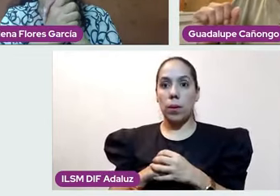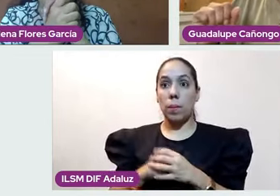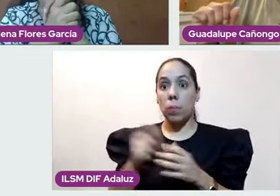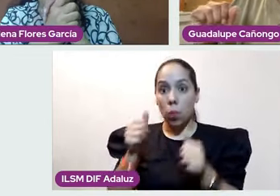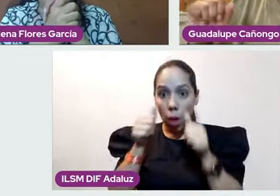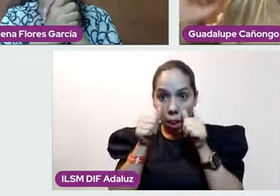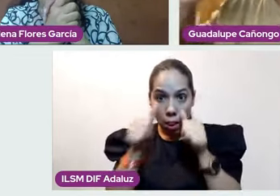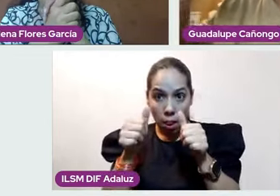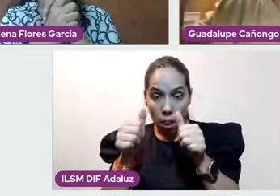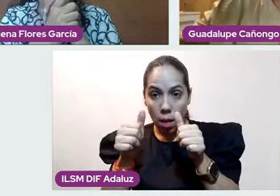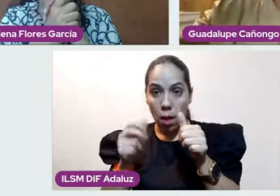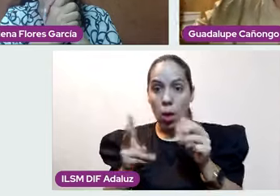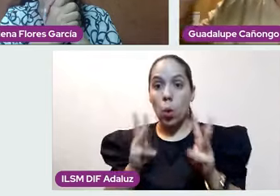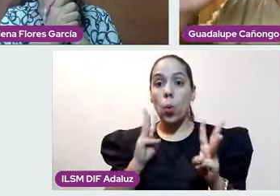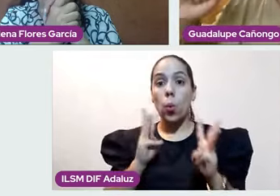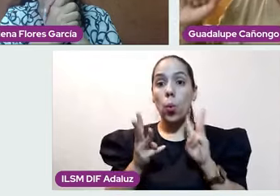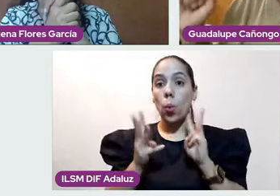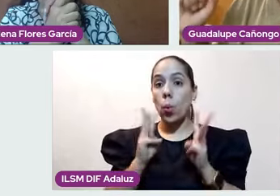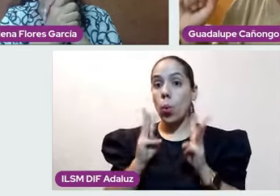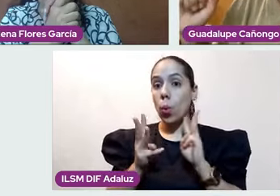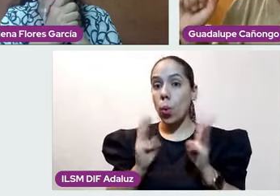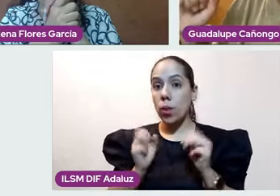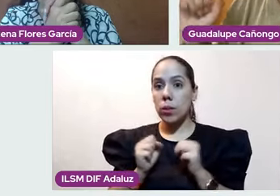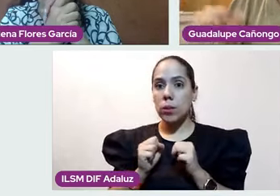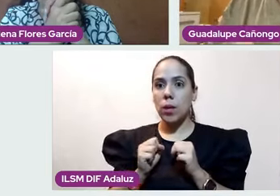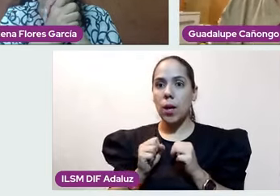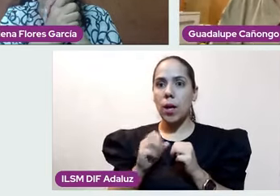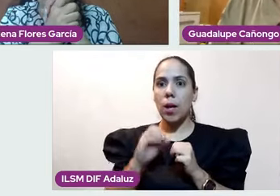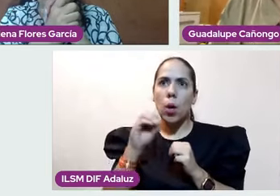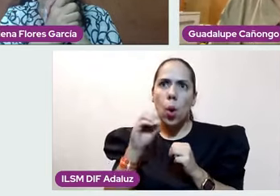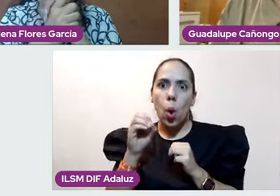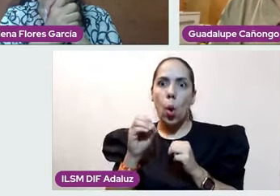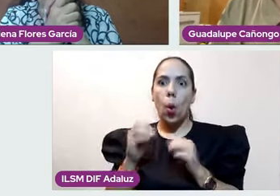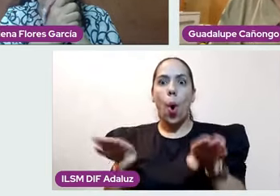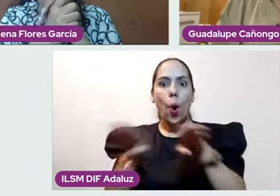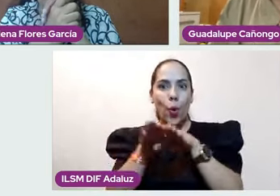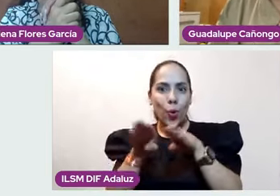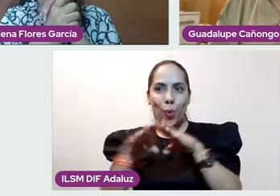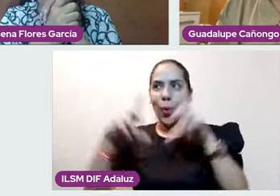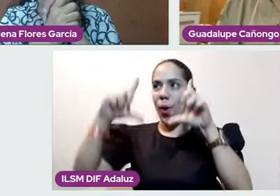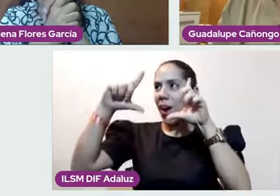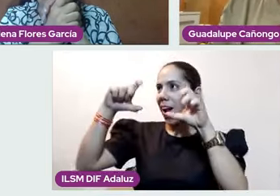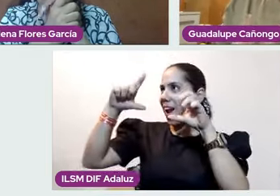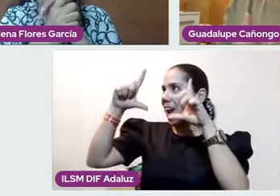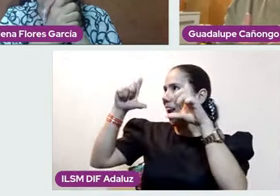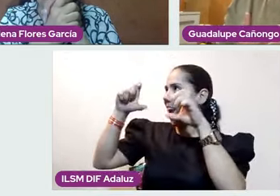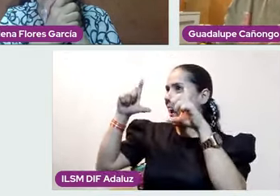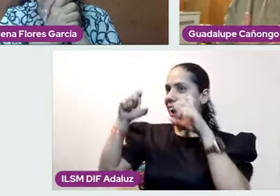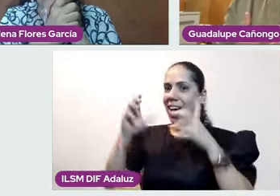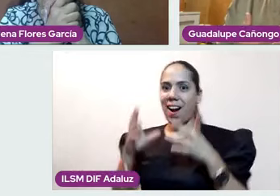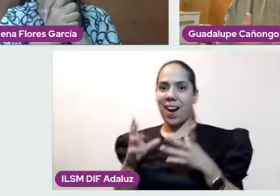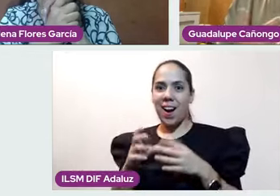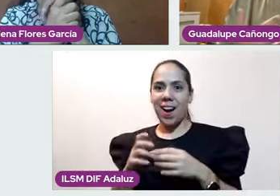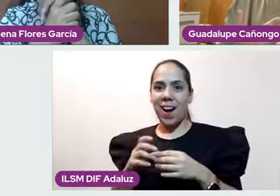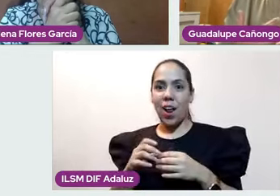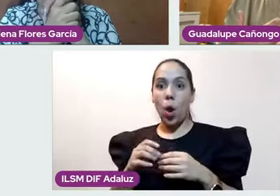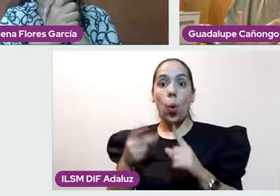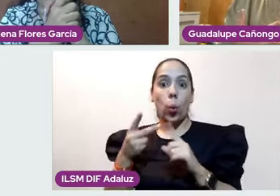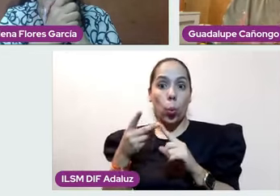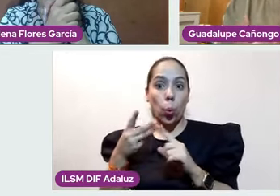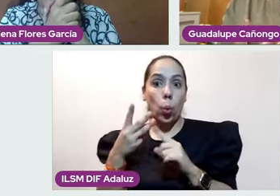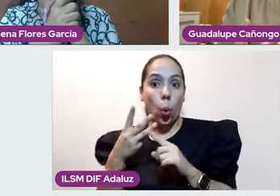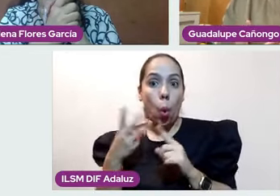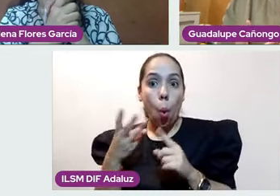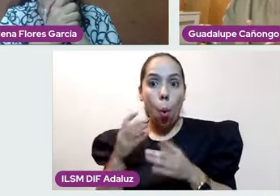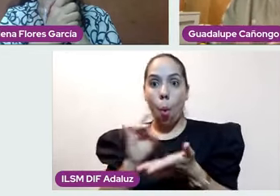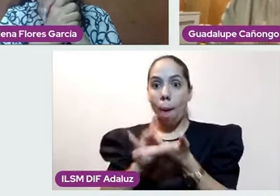tener la posibilidad de sacar una fotografía o de enviar o de que si tengo dudas, ya no